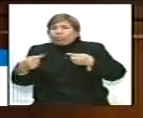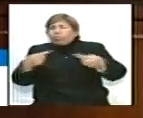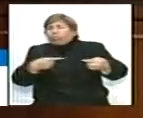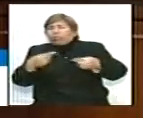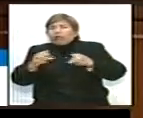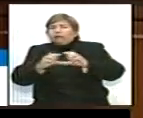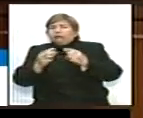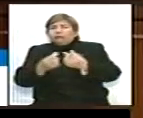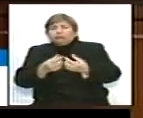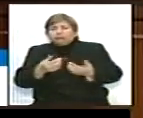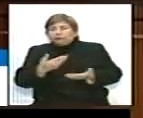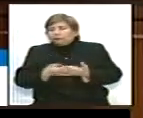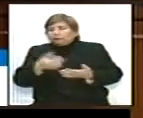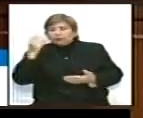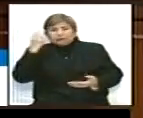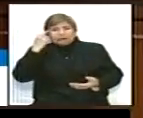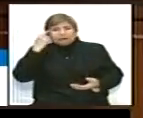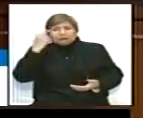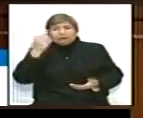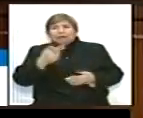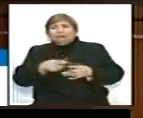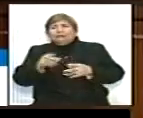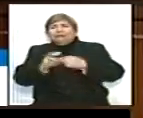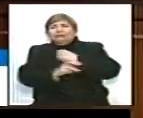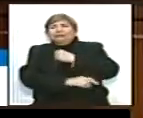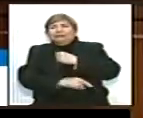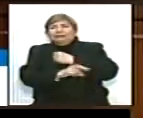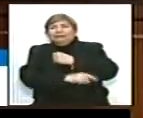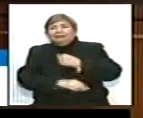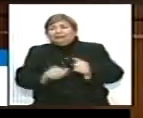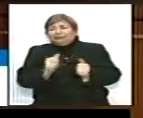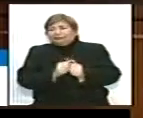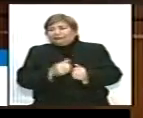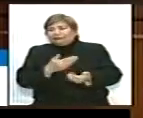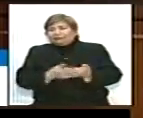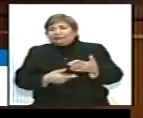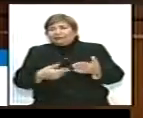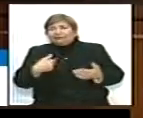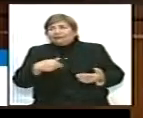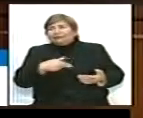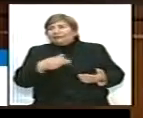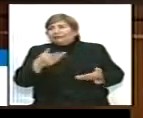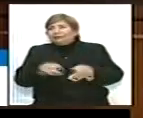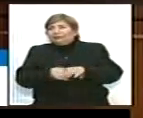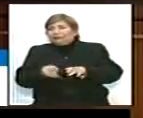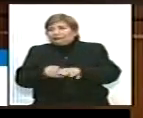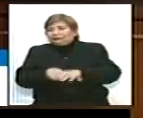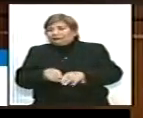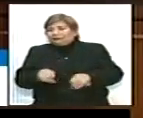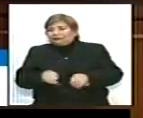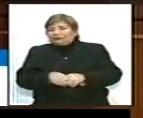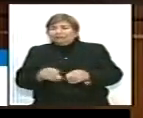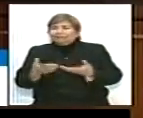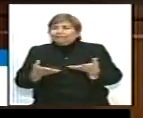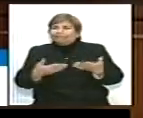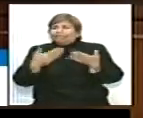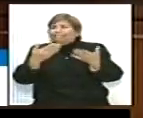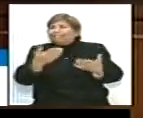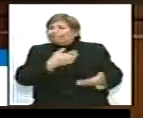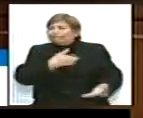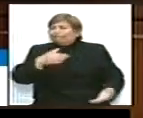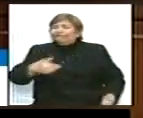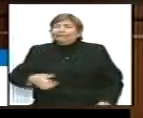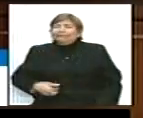no. Ahora pensemos en la agenda país, pensemos en destrabar la economía. Usted tiene un reto, yo también acabo de asumir la